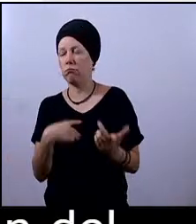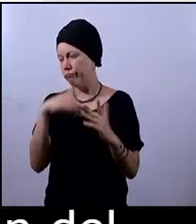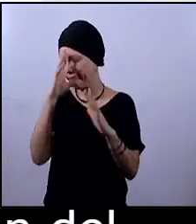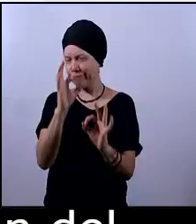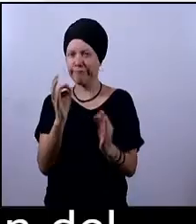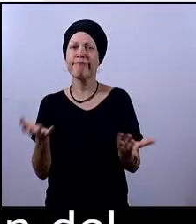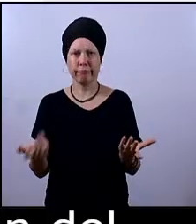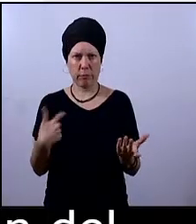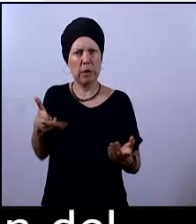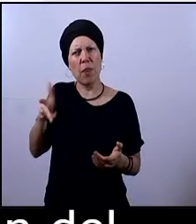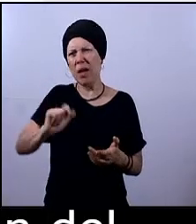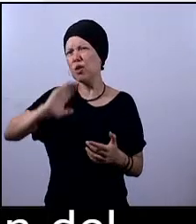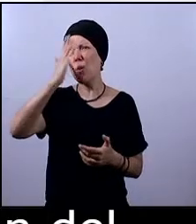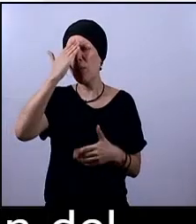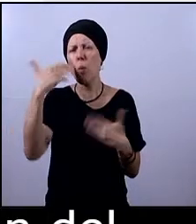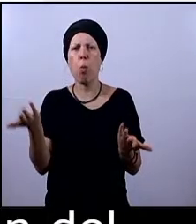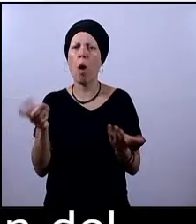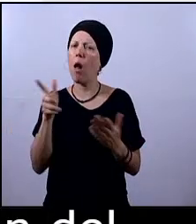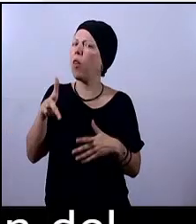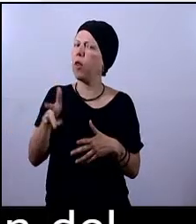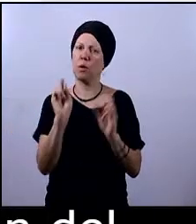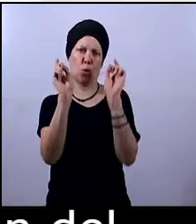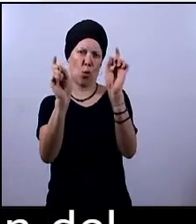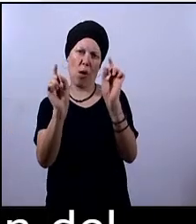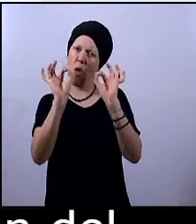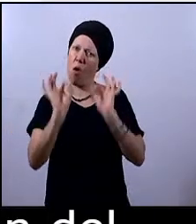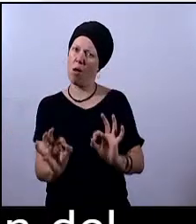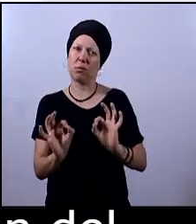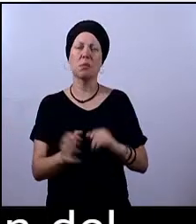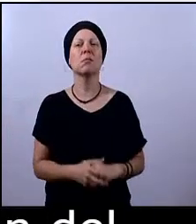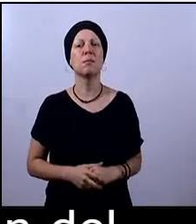supuesto, como derecho principal el derecho a la educación.